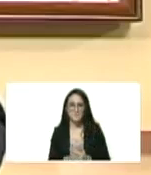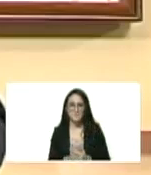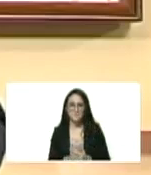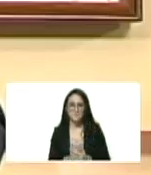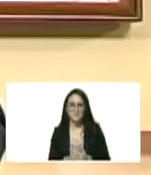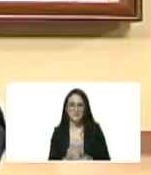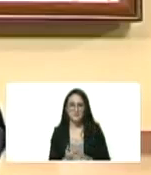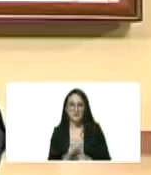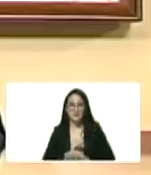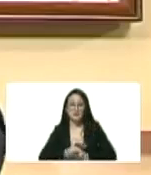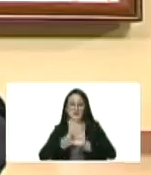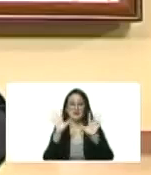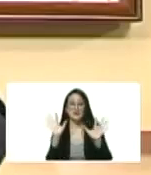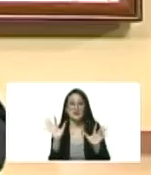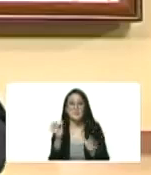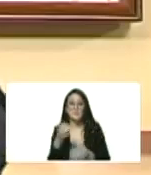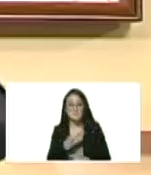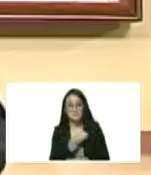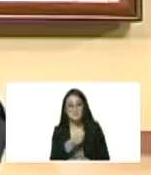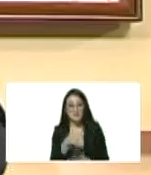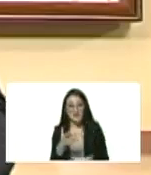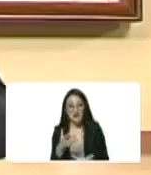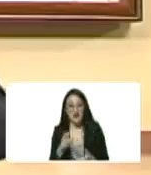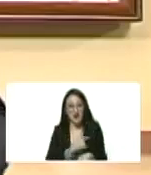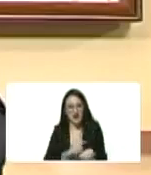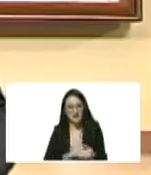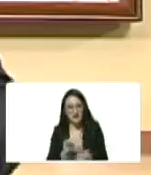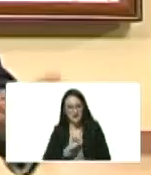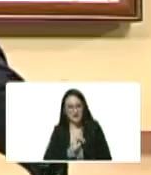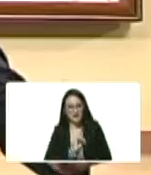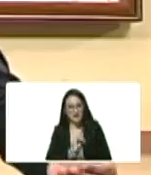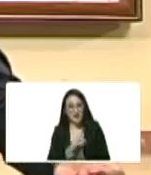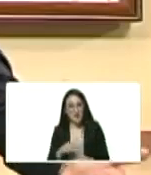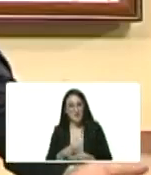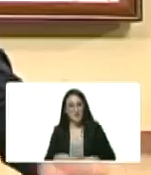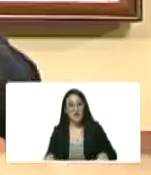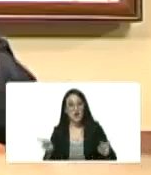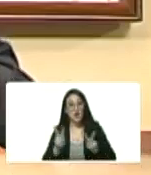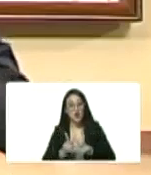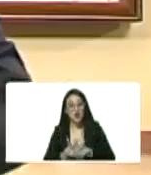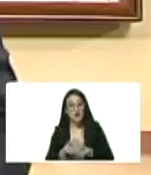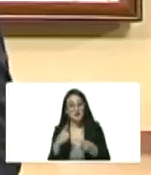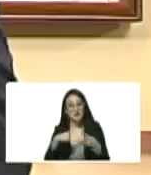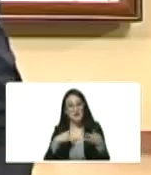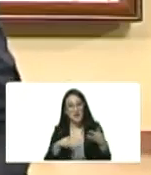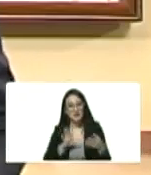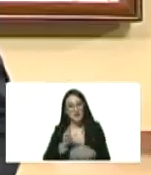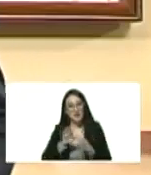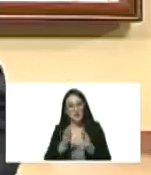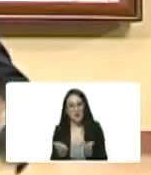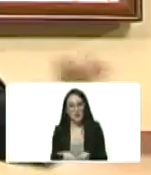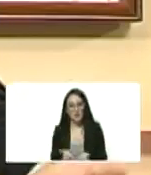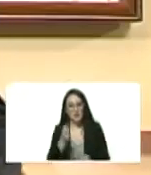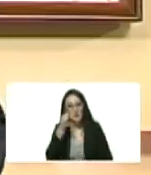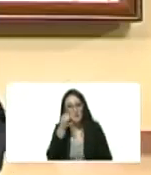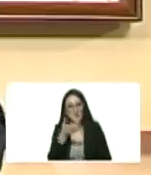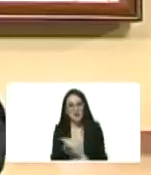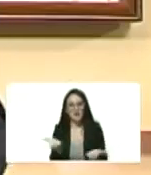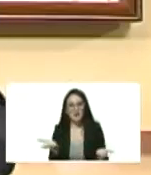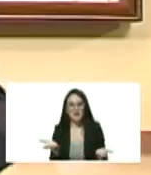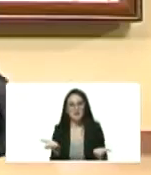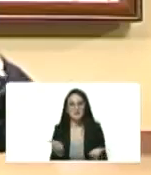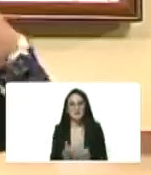brille la personalidad, el carácter, la identidad y los valores diversos de la humanidad en el Asia,